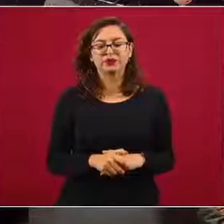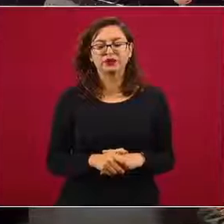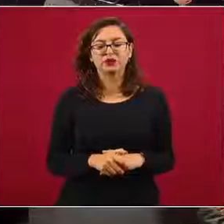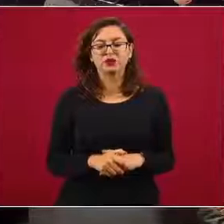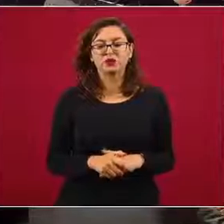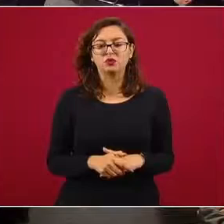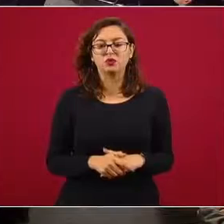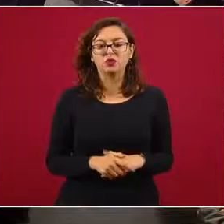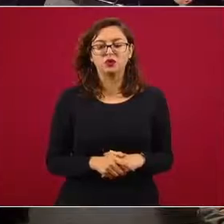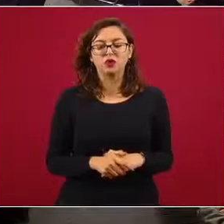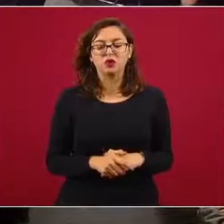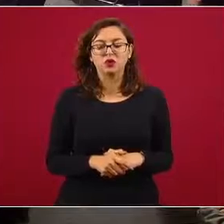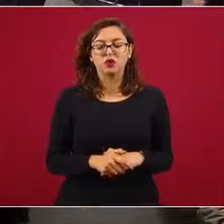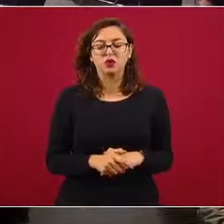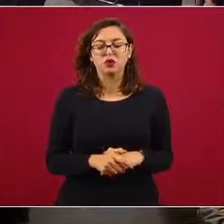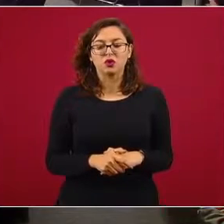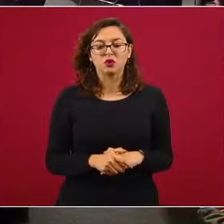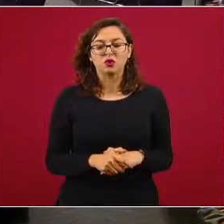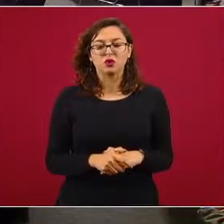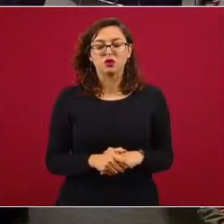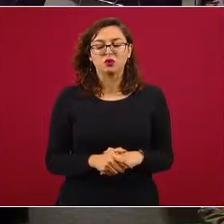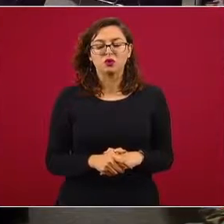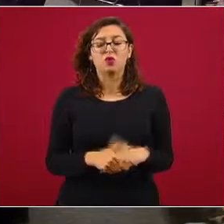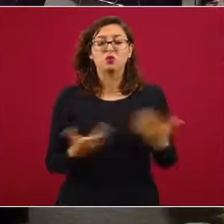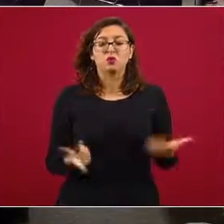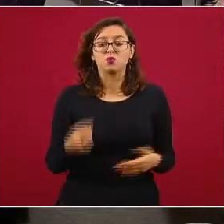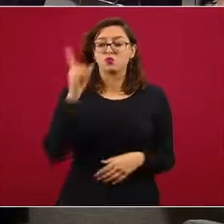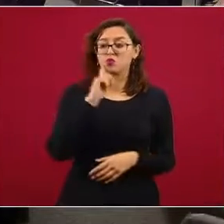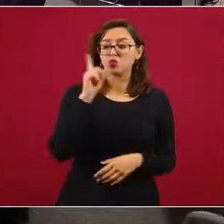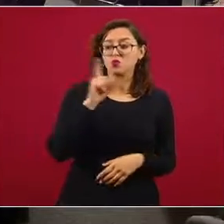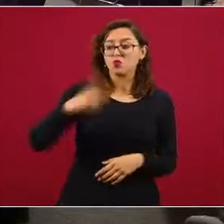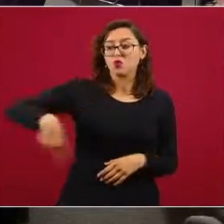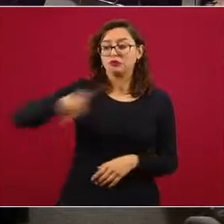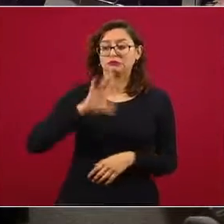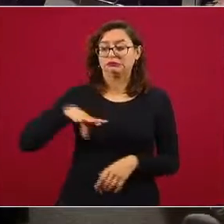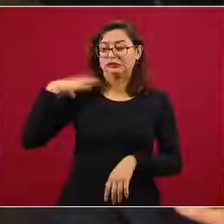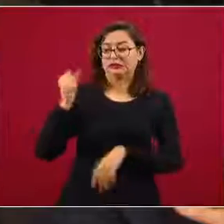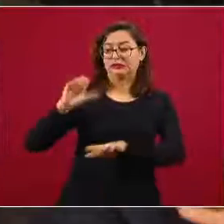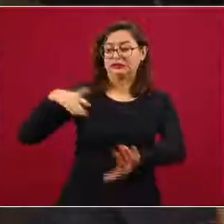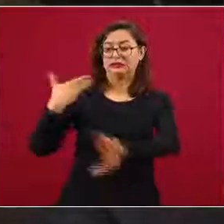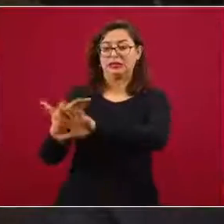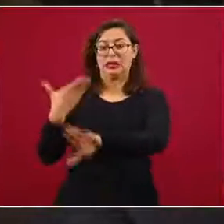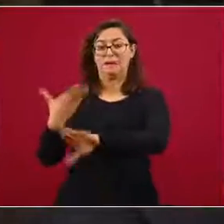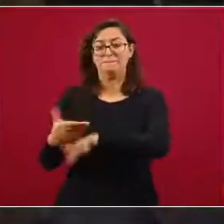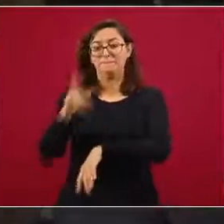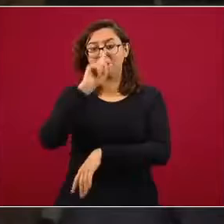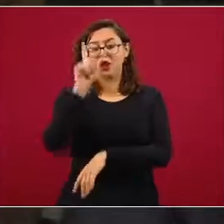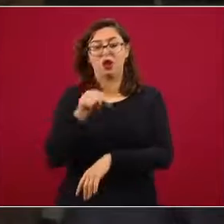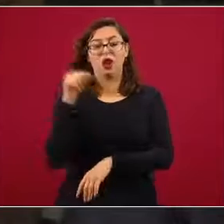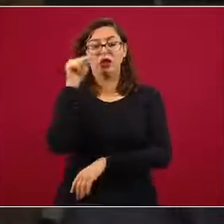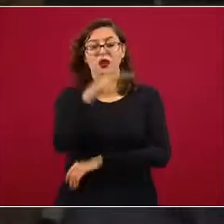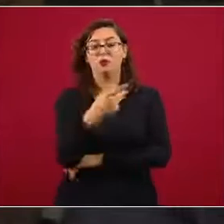contra las mujeres, en particular por el caso de un abuso contra una menor en Puerto Vallarta.